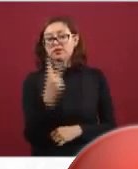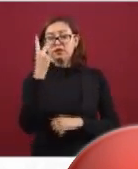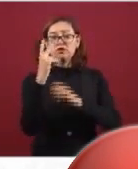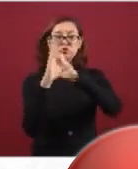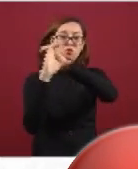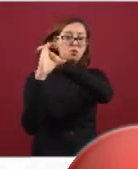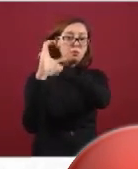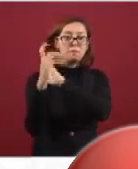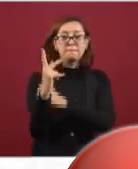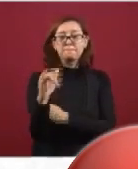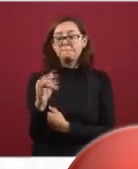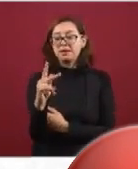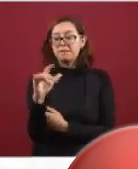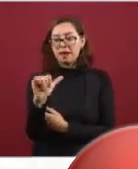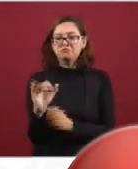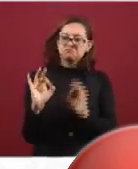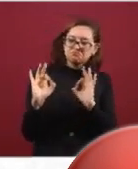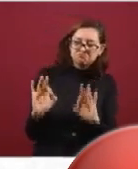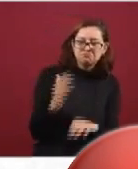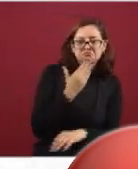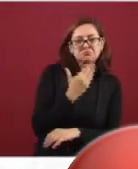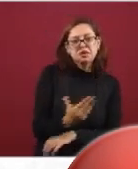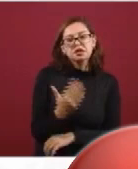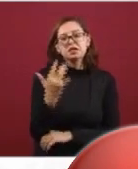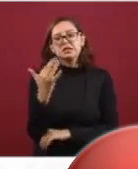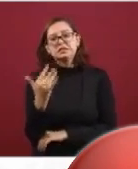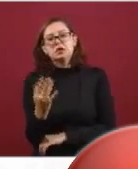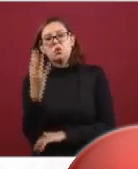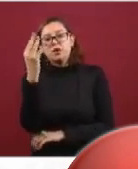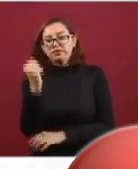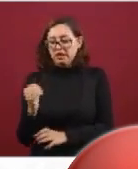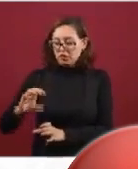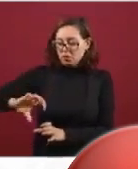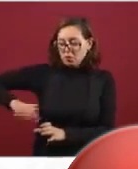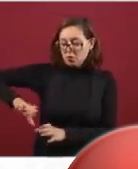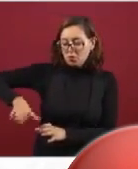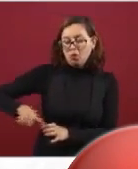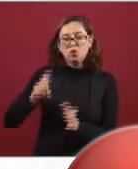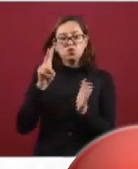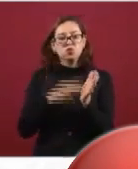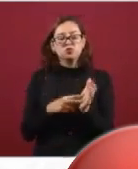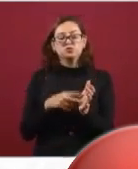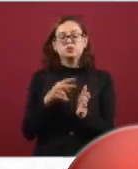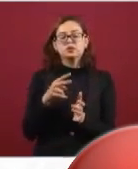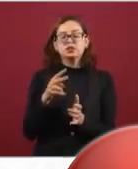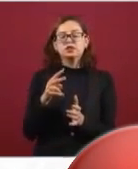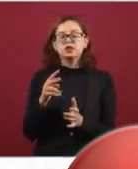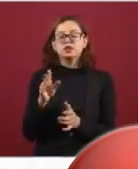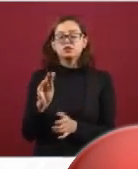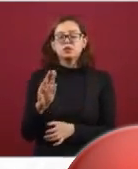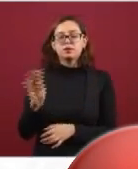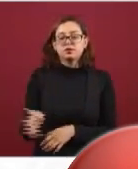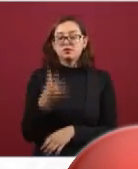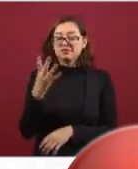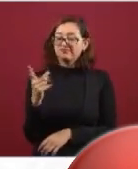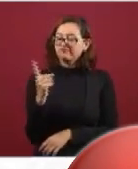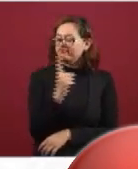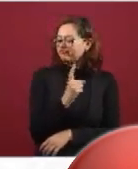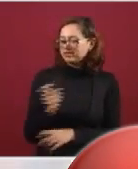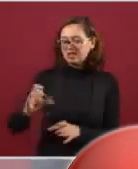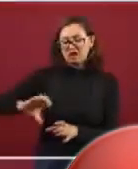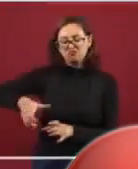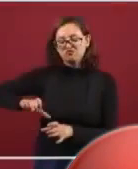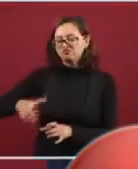bien, 59 lotes de cilindros verificados, 2,094 cilindros, 100 fueron inmovilizados